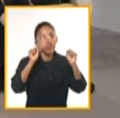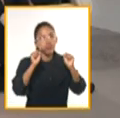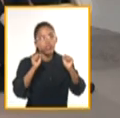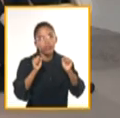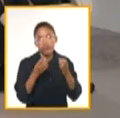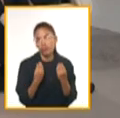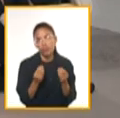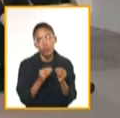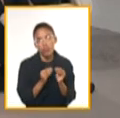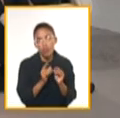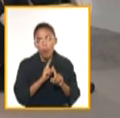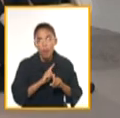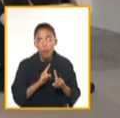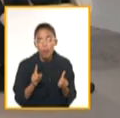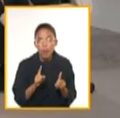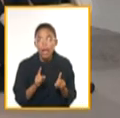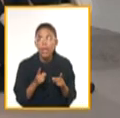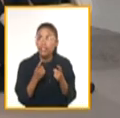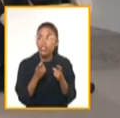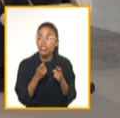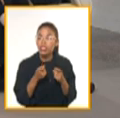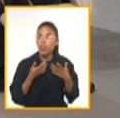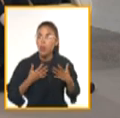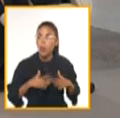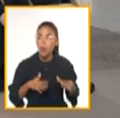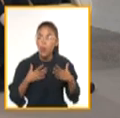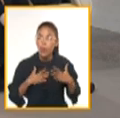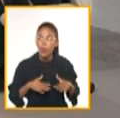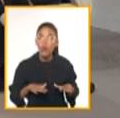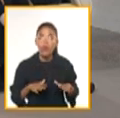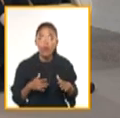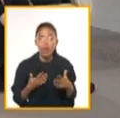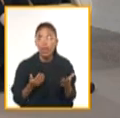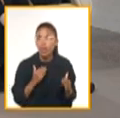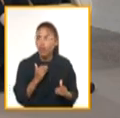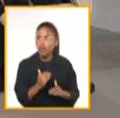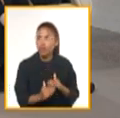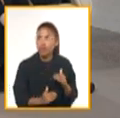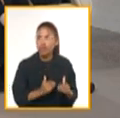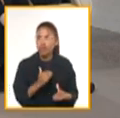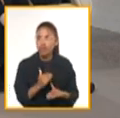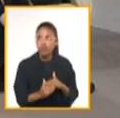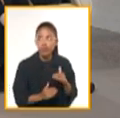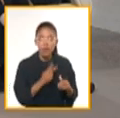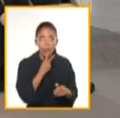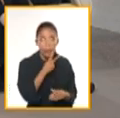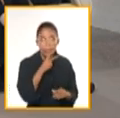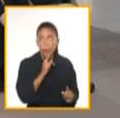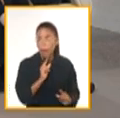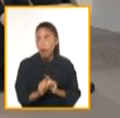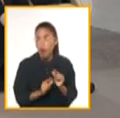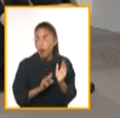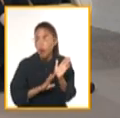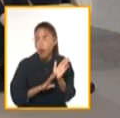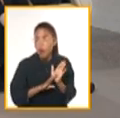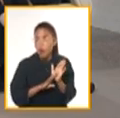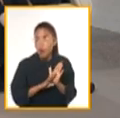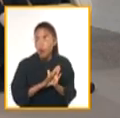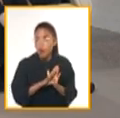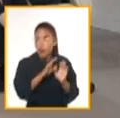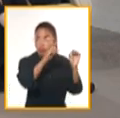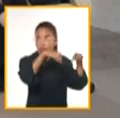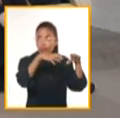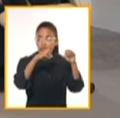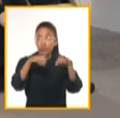es una de las complejidades que tiene todas estas operaciones, y en la que trabajan desde el despacho de